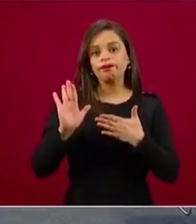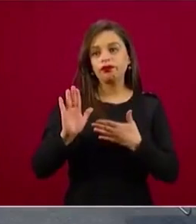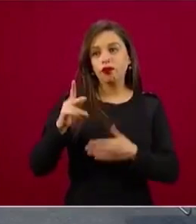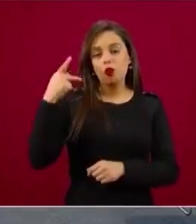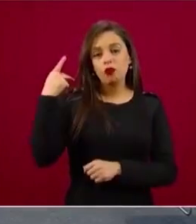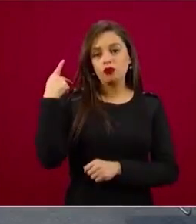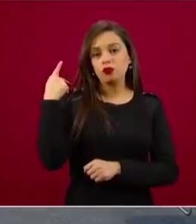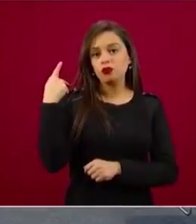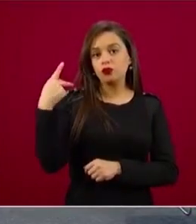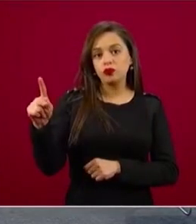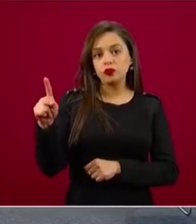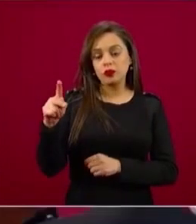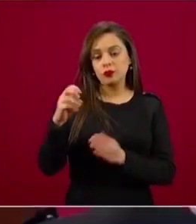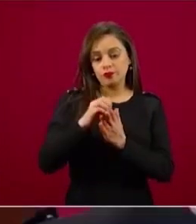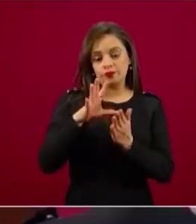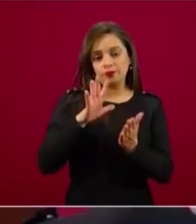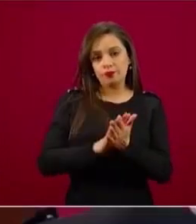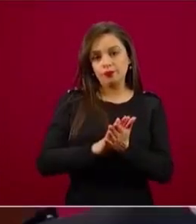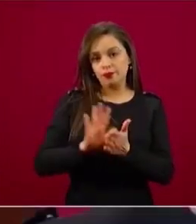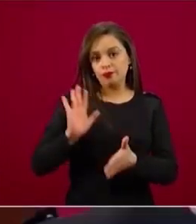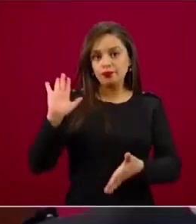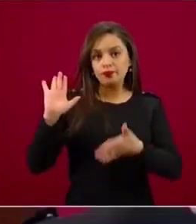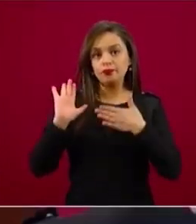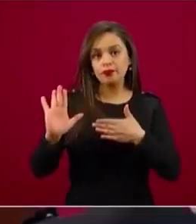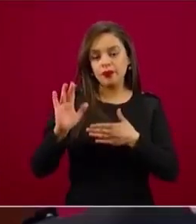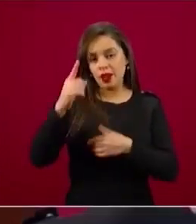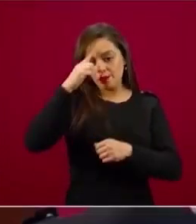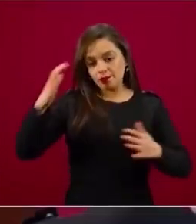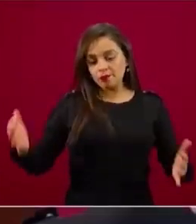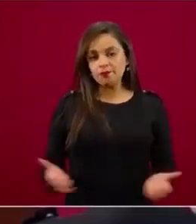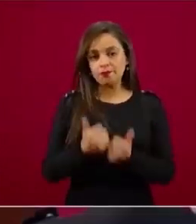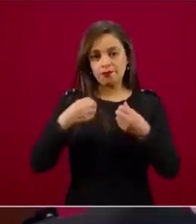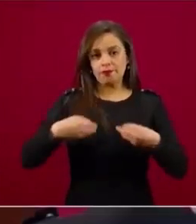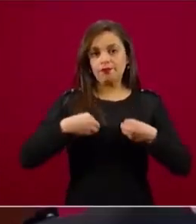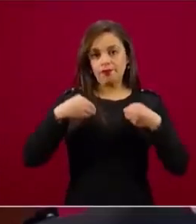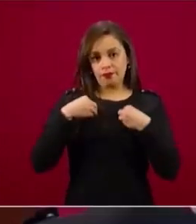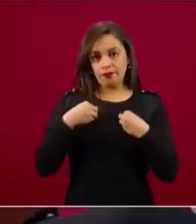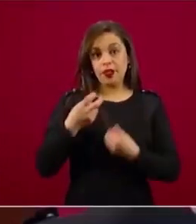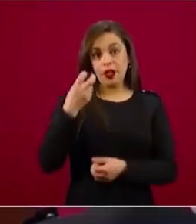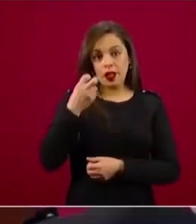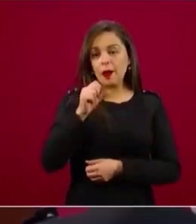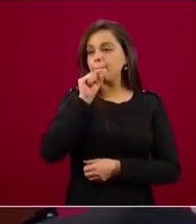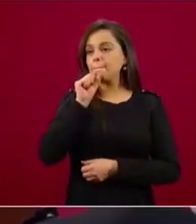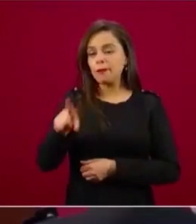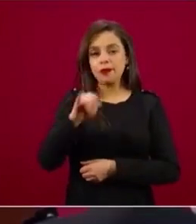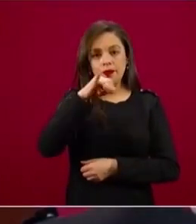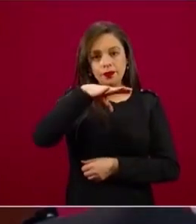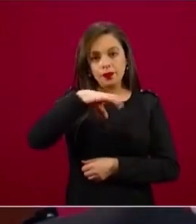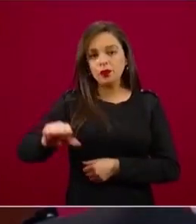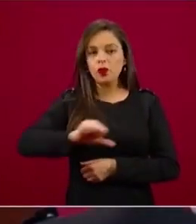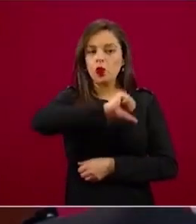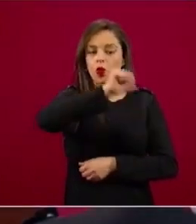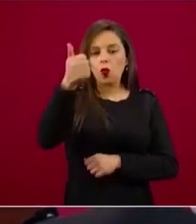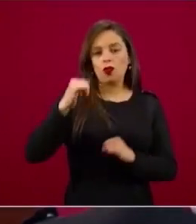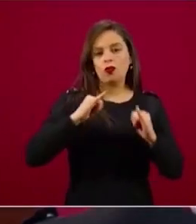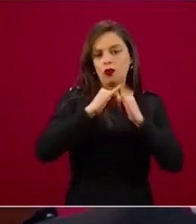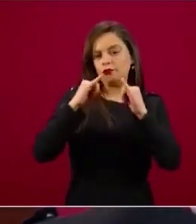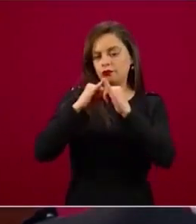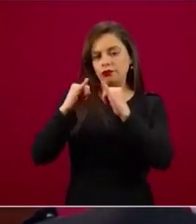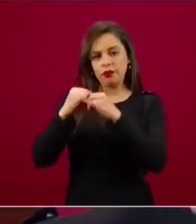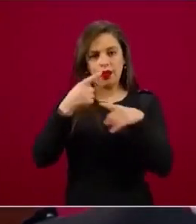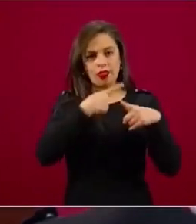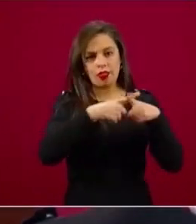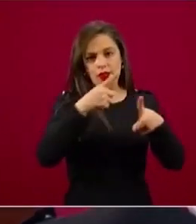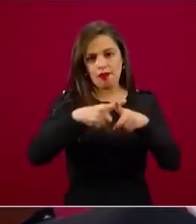salvar vidas y eso es lo que hacen en el seguro social y también en todas las otras instituciones a las médicas a los médicos familiares